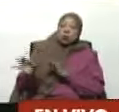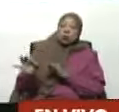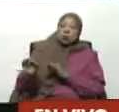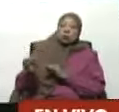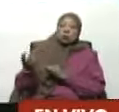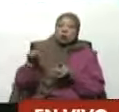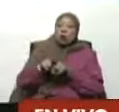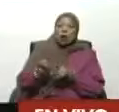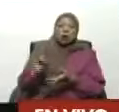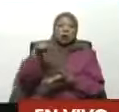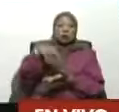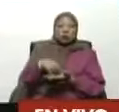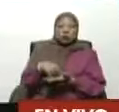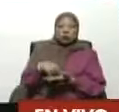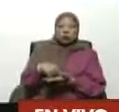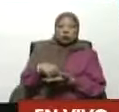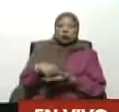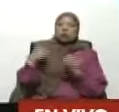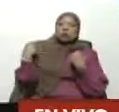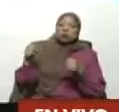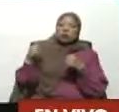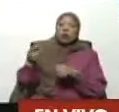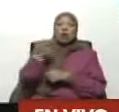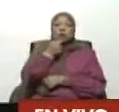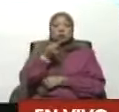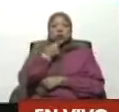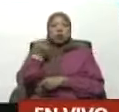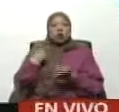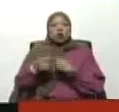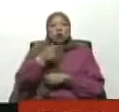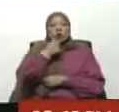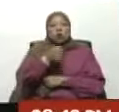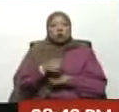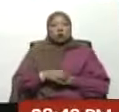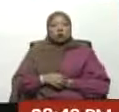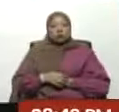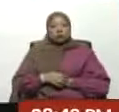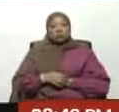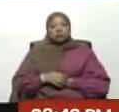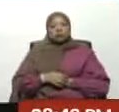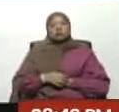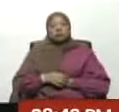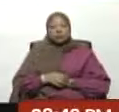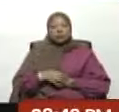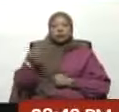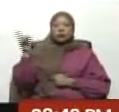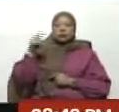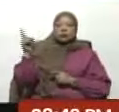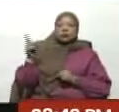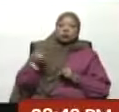en Carabobo, entrenados para lo que salga. Le repusimos su electricidad.